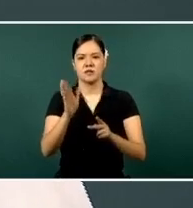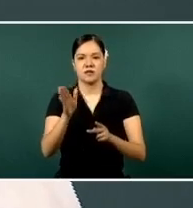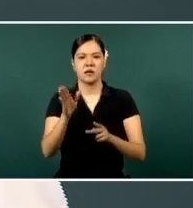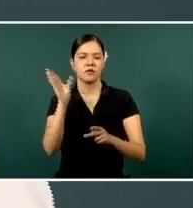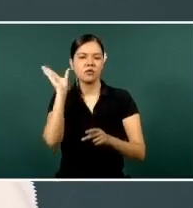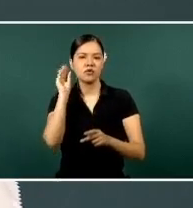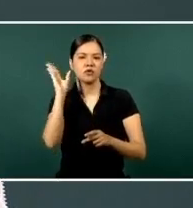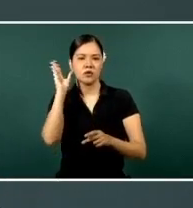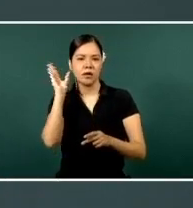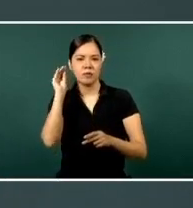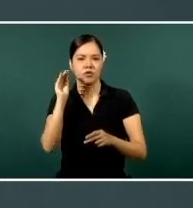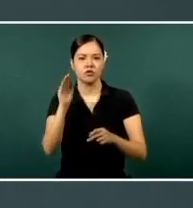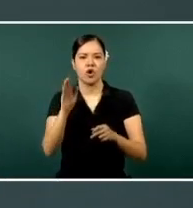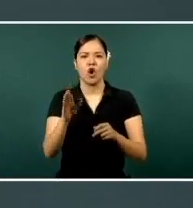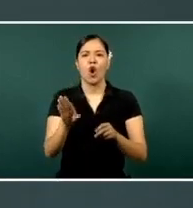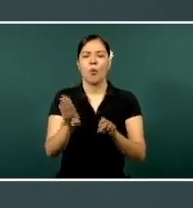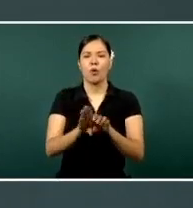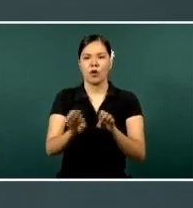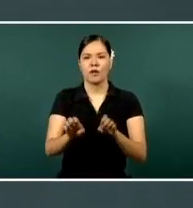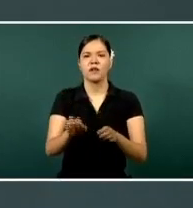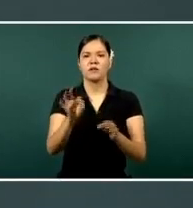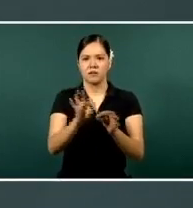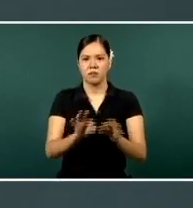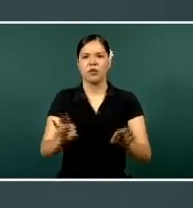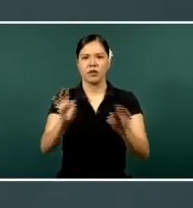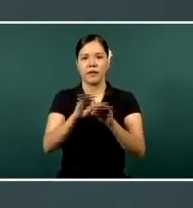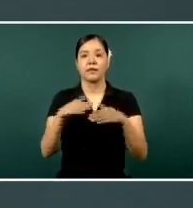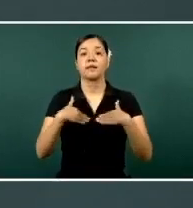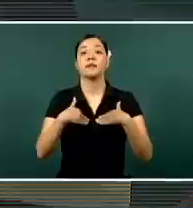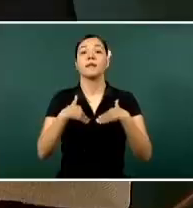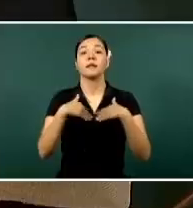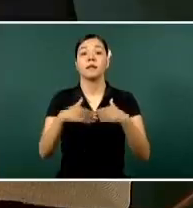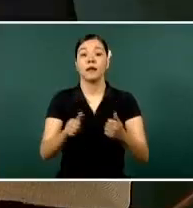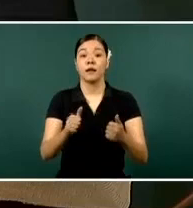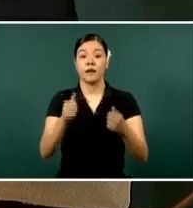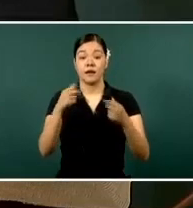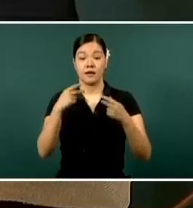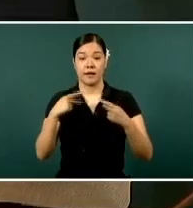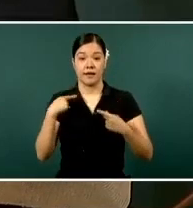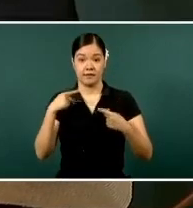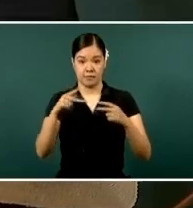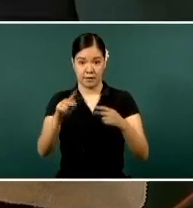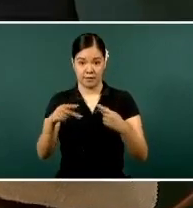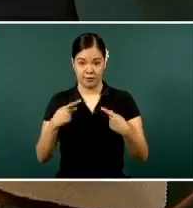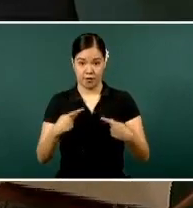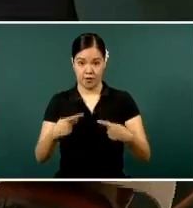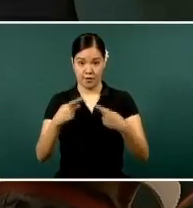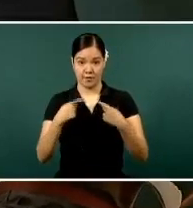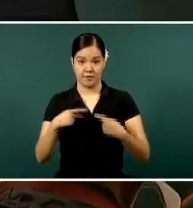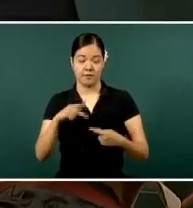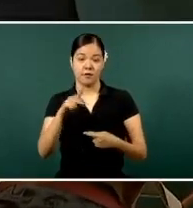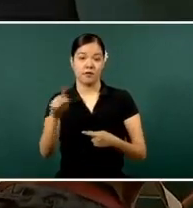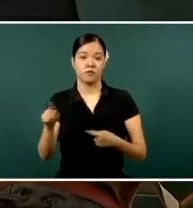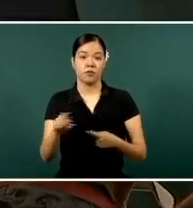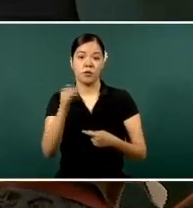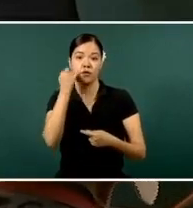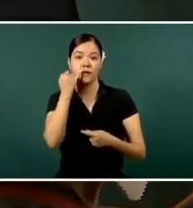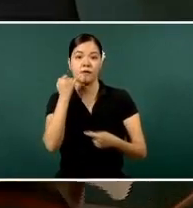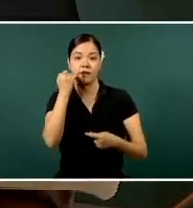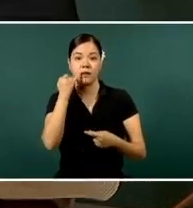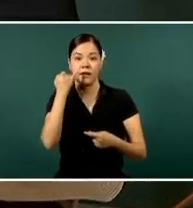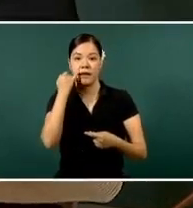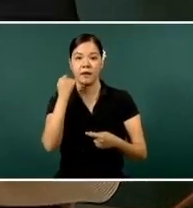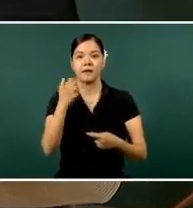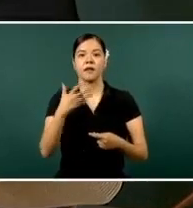y comunidades como sujetos de derecho público, el reconocimiento de su libre determinación y